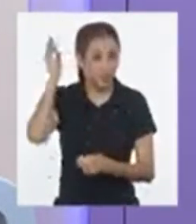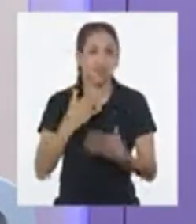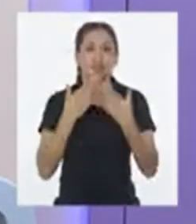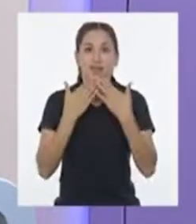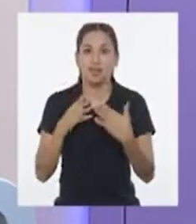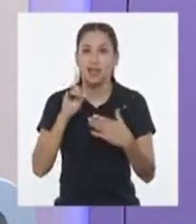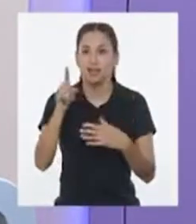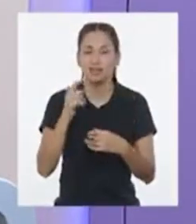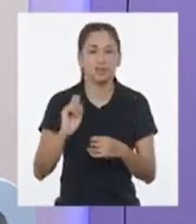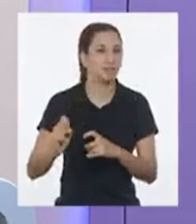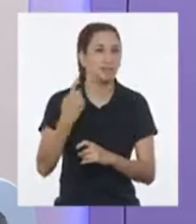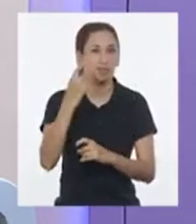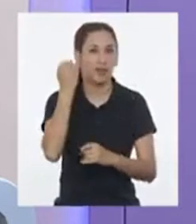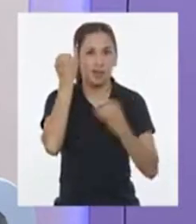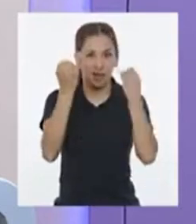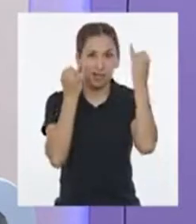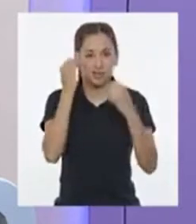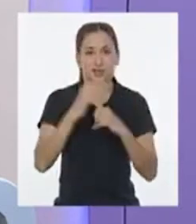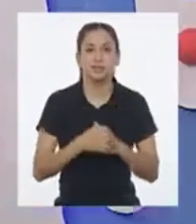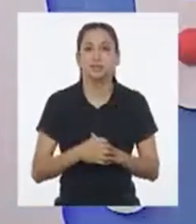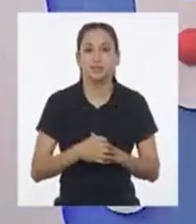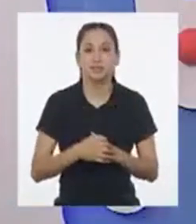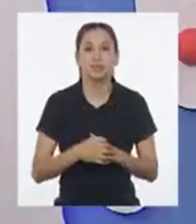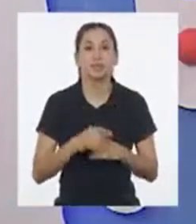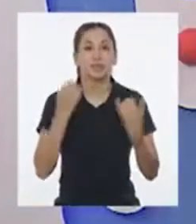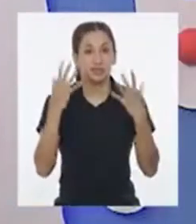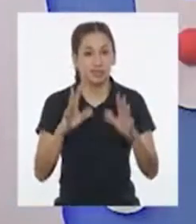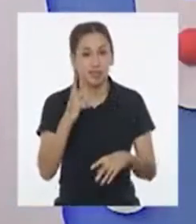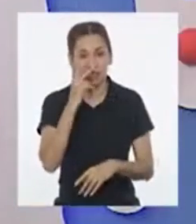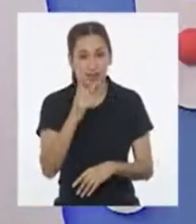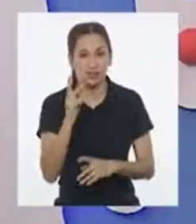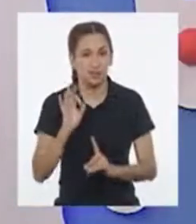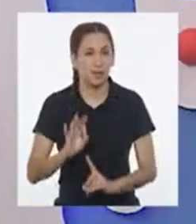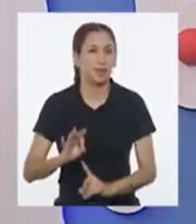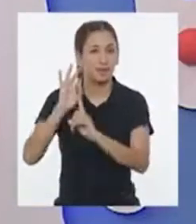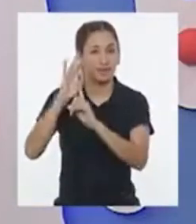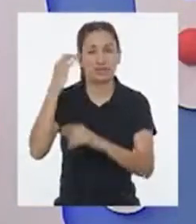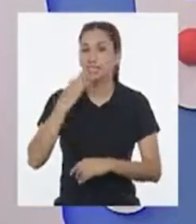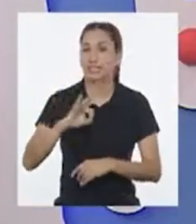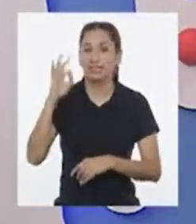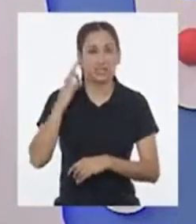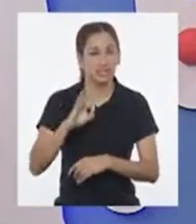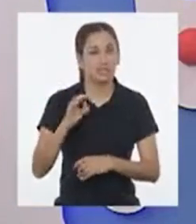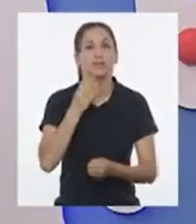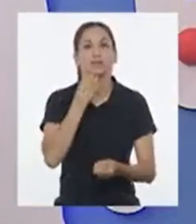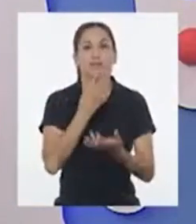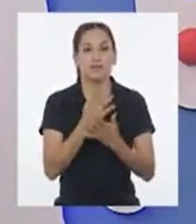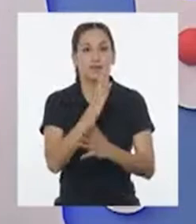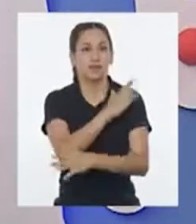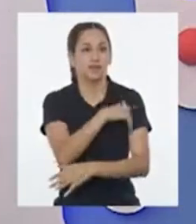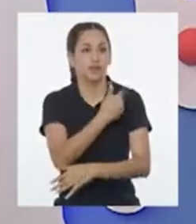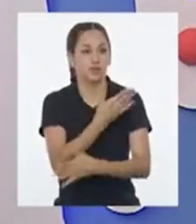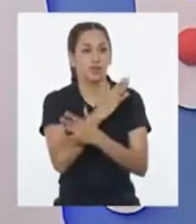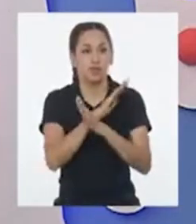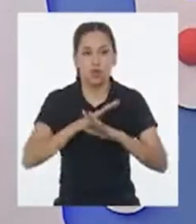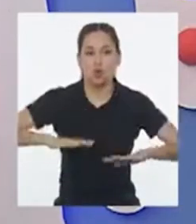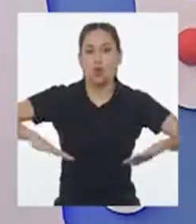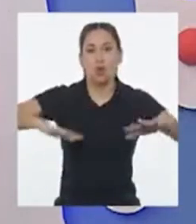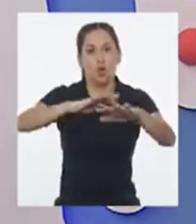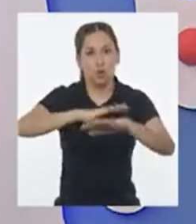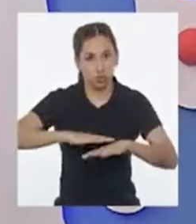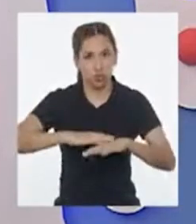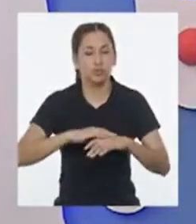funcionó gracias a estos principios, que, como vemos, prioriza siempre el bien